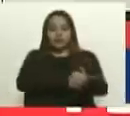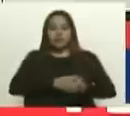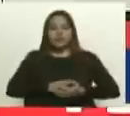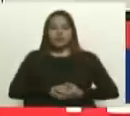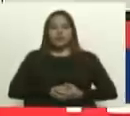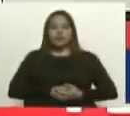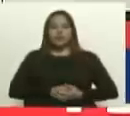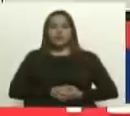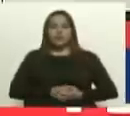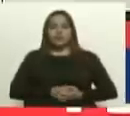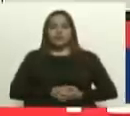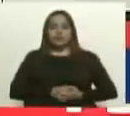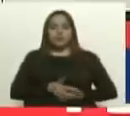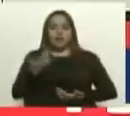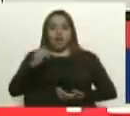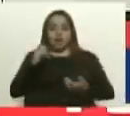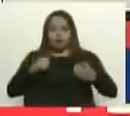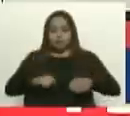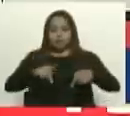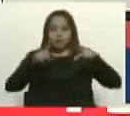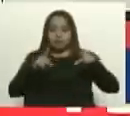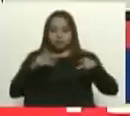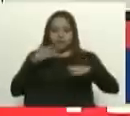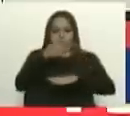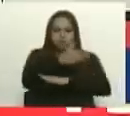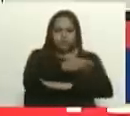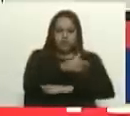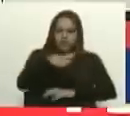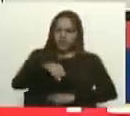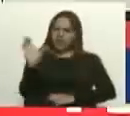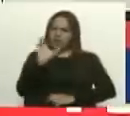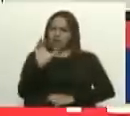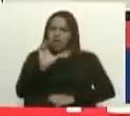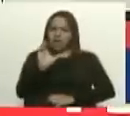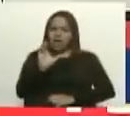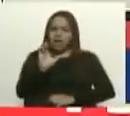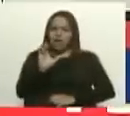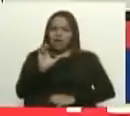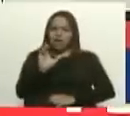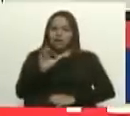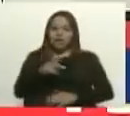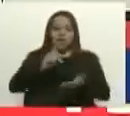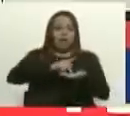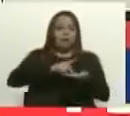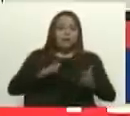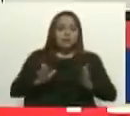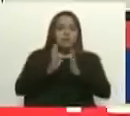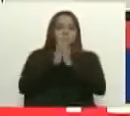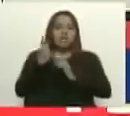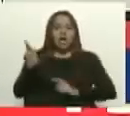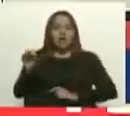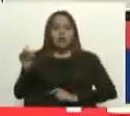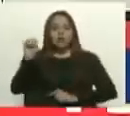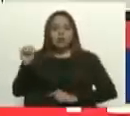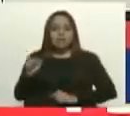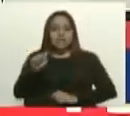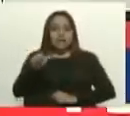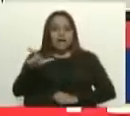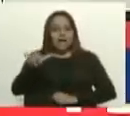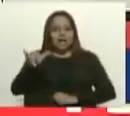la oportunidad de estar aquí en Caracas, en el sector de Santa Rosalía. Eso fue el día